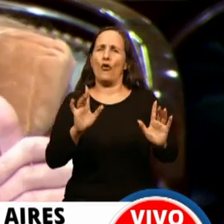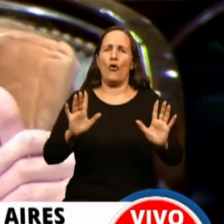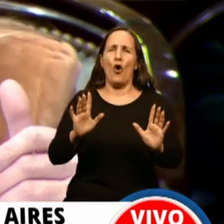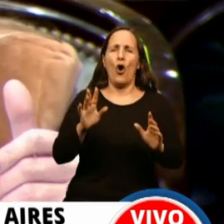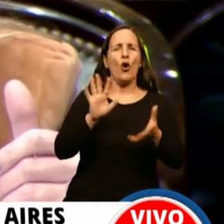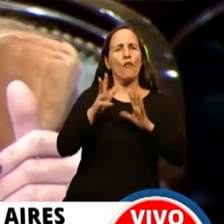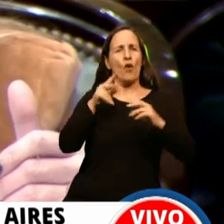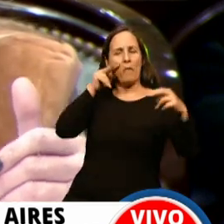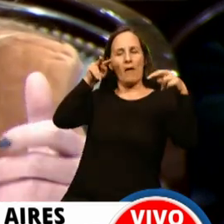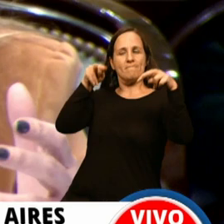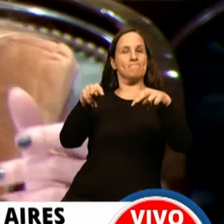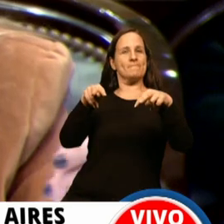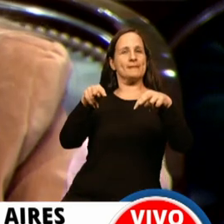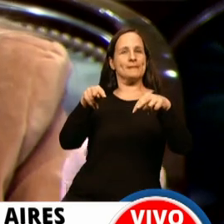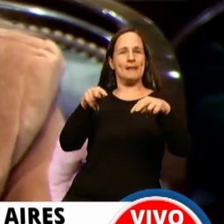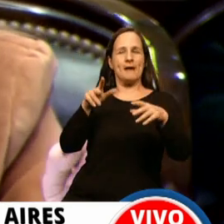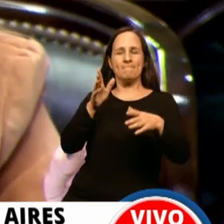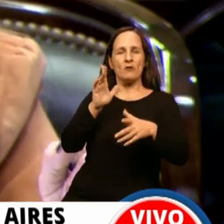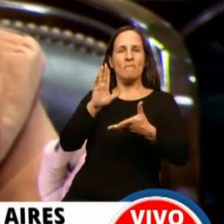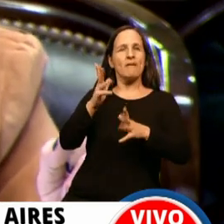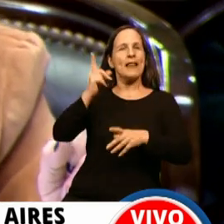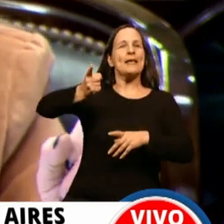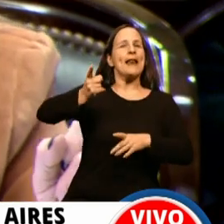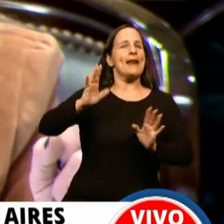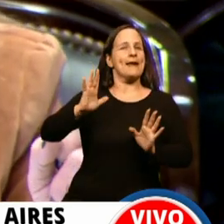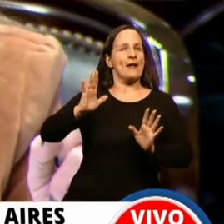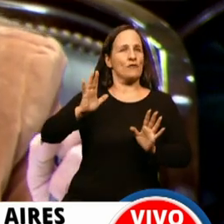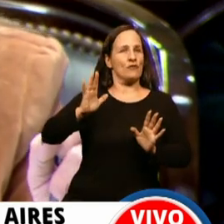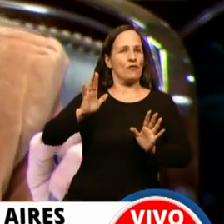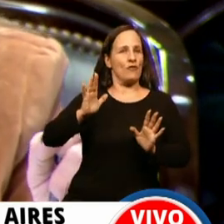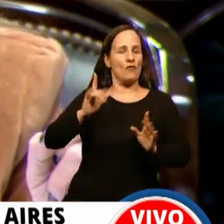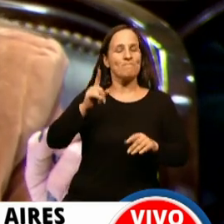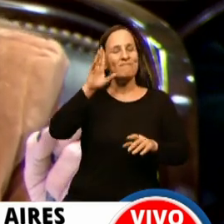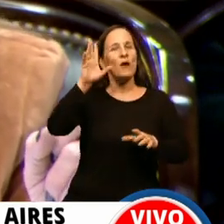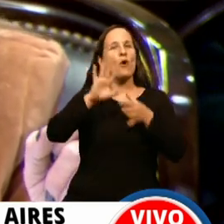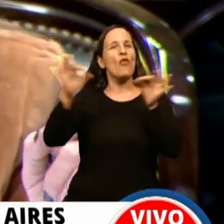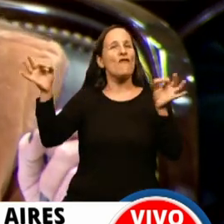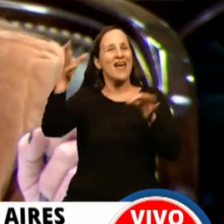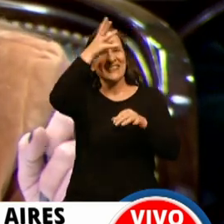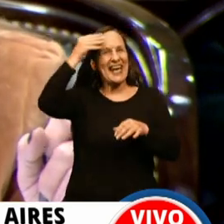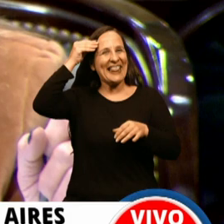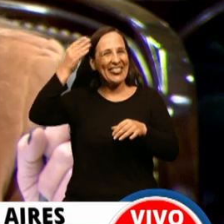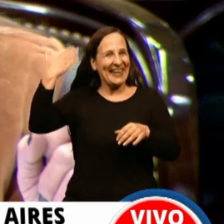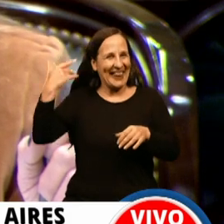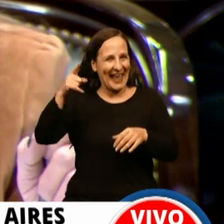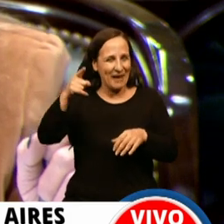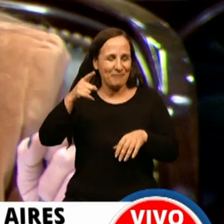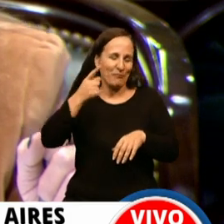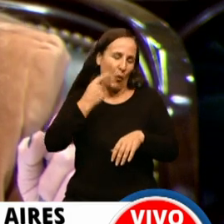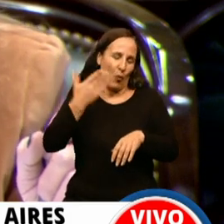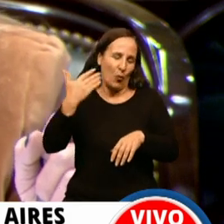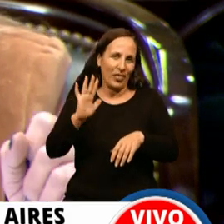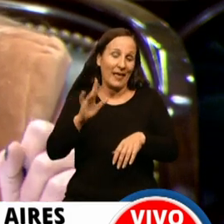con la mirada del otro de regaño y recuerdo esa frase de cristina en un día que